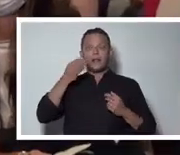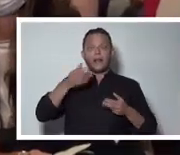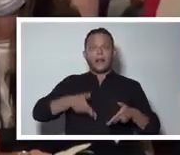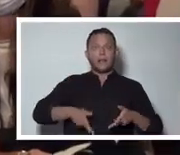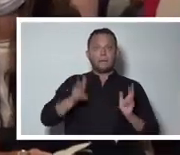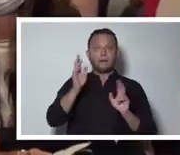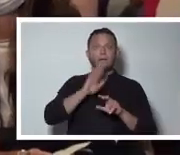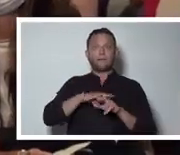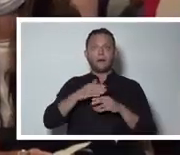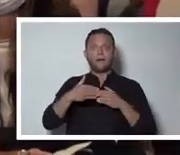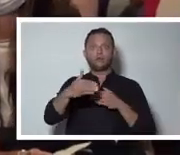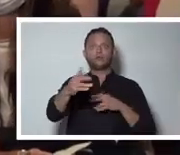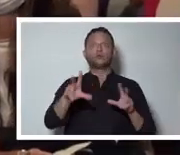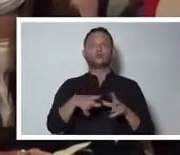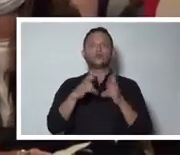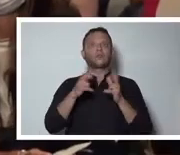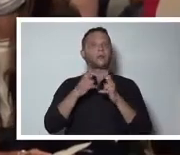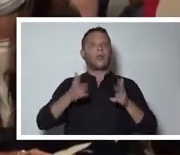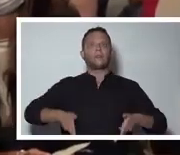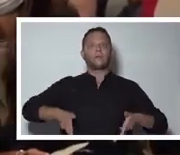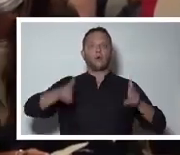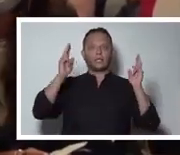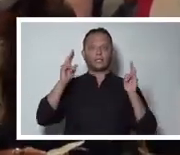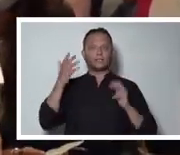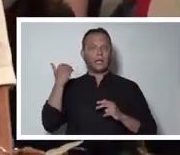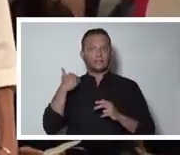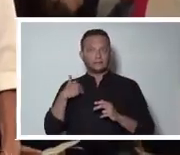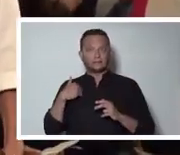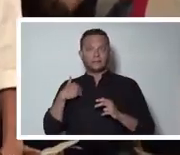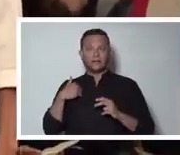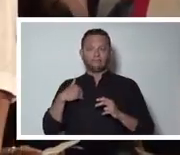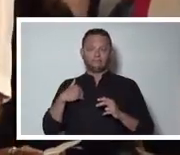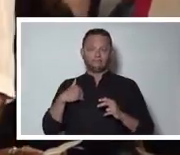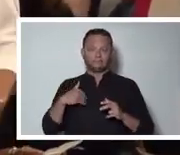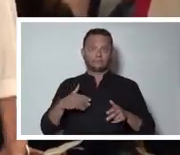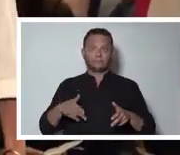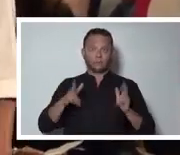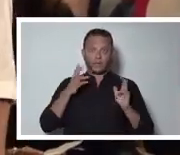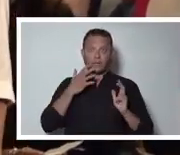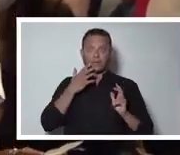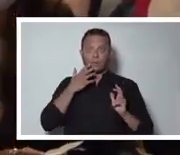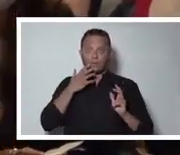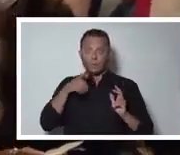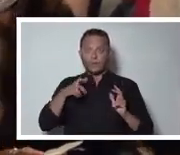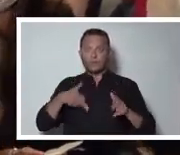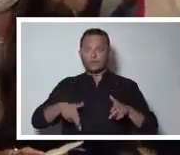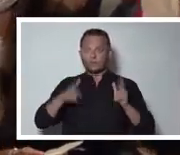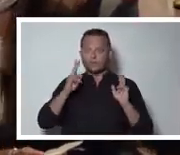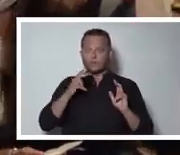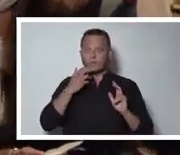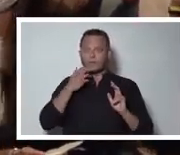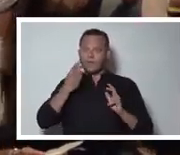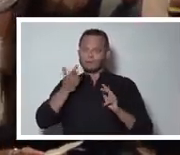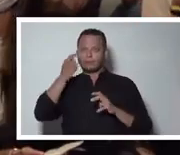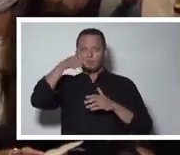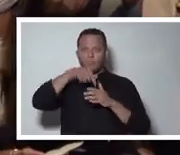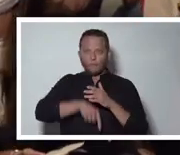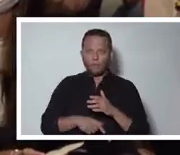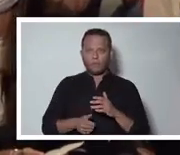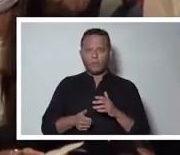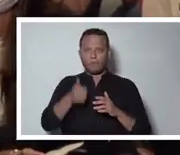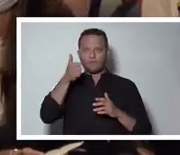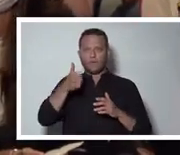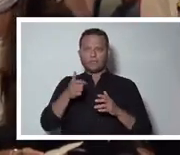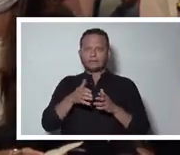conformar una sociedad democrática que ya está siendo a pesar de la reacción mucho más profunda y mucho